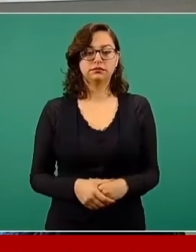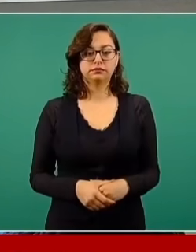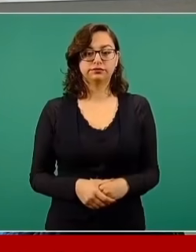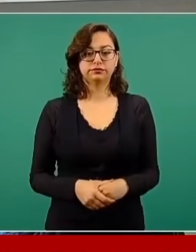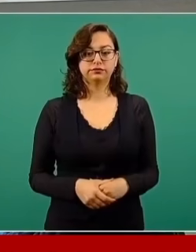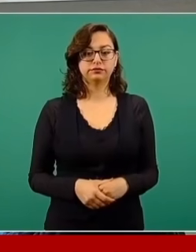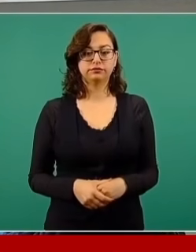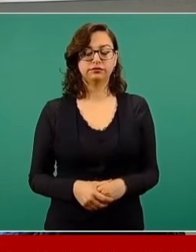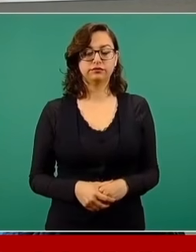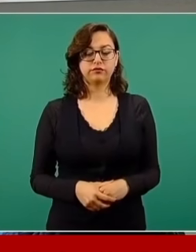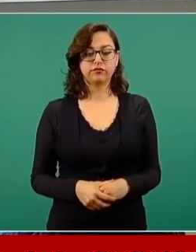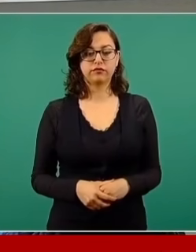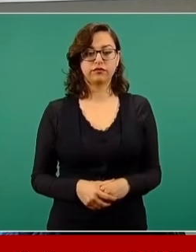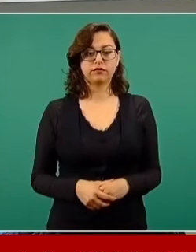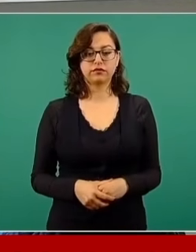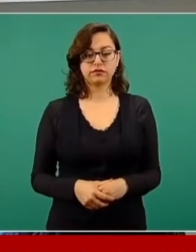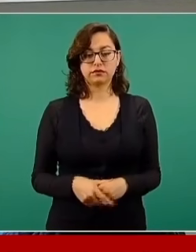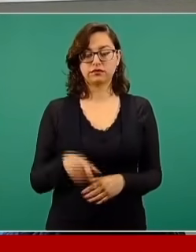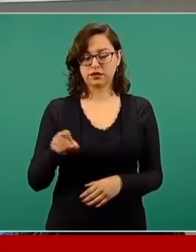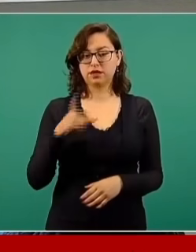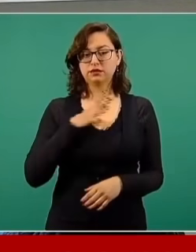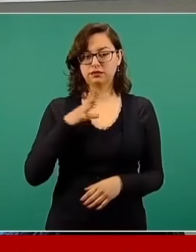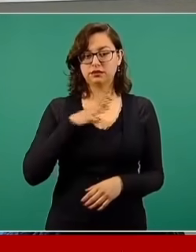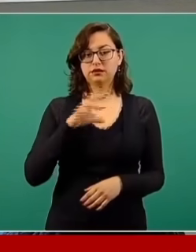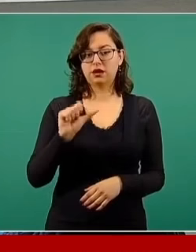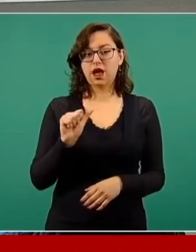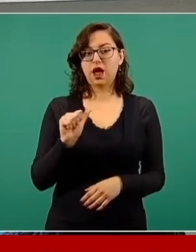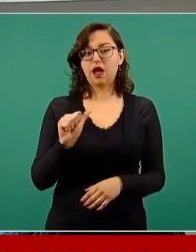Por ahí está el 19.